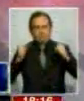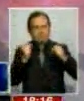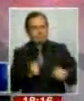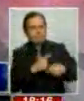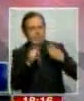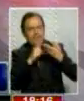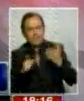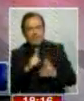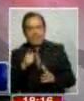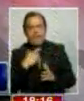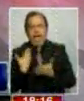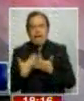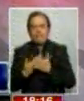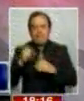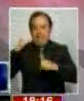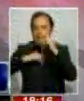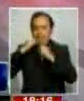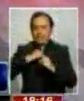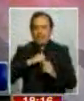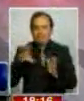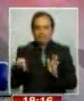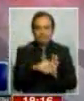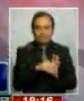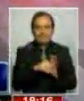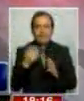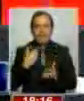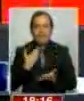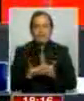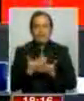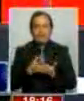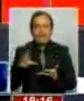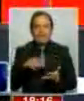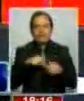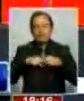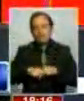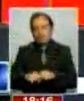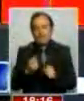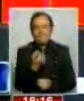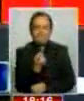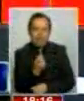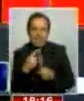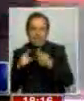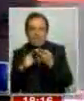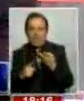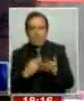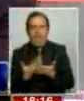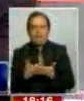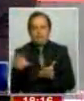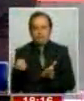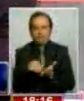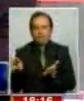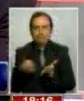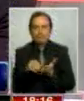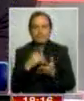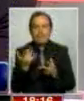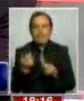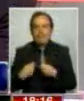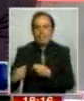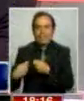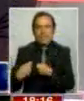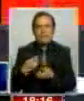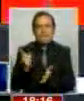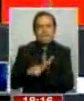tipo de situaciones que sabemos que se pueden producir con el food, los supermercados, las boletas, las compras para las fiestas, en